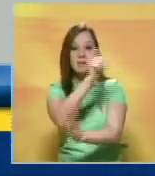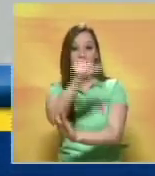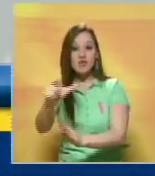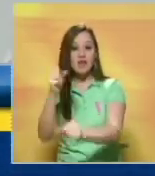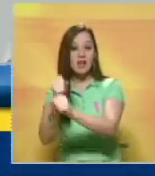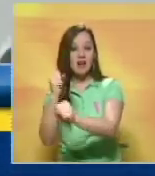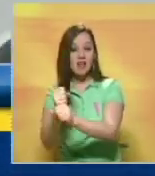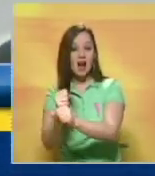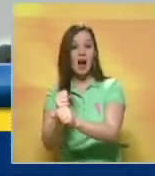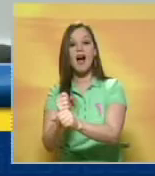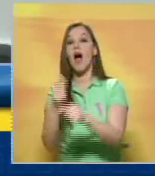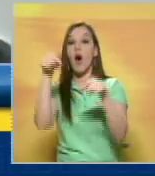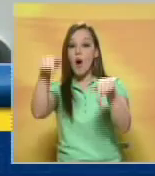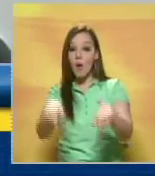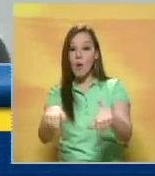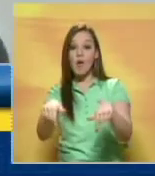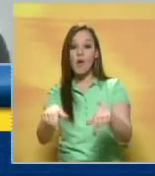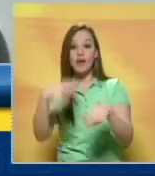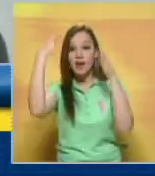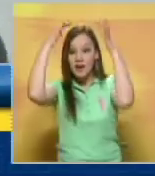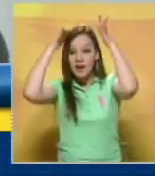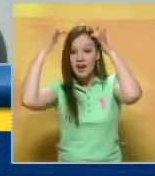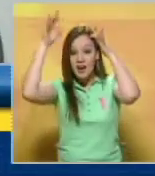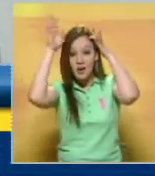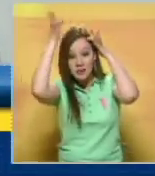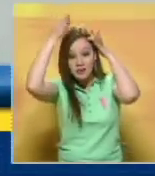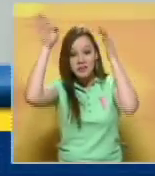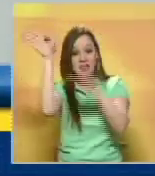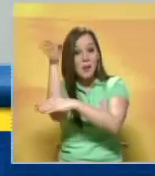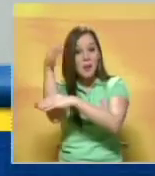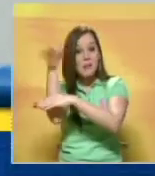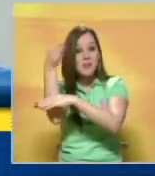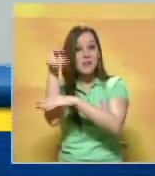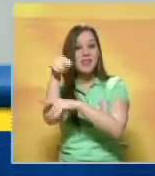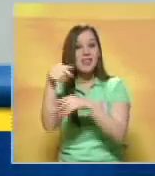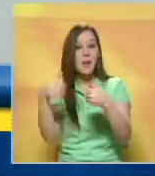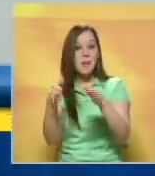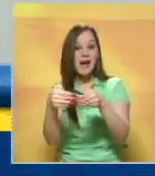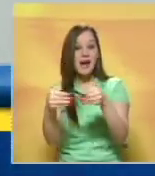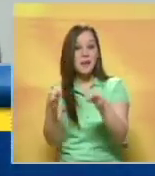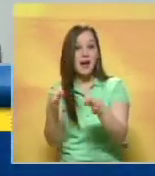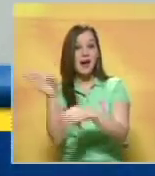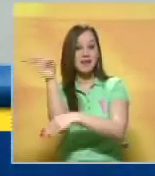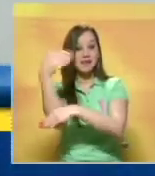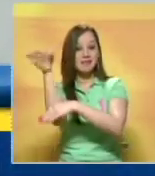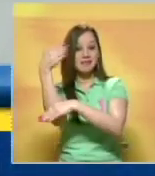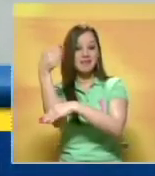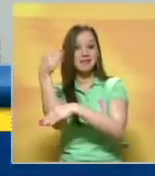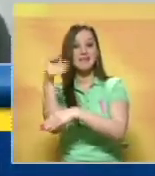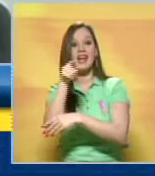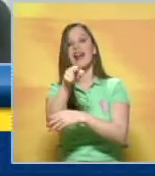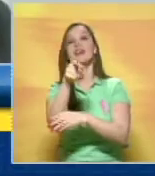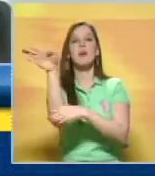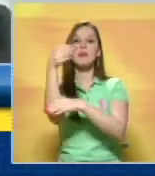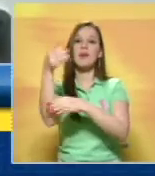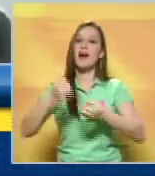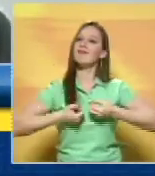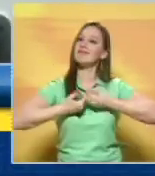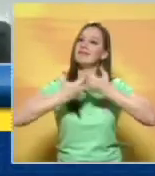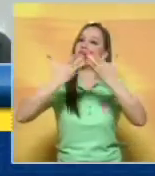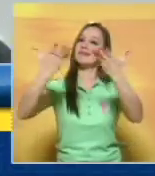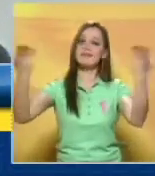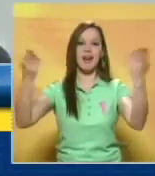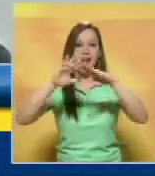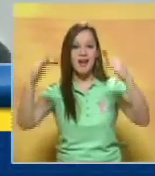los que se encuentran aquí en estas esclusas, portan en sus cascos esa banderita panameña, pues Panamá para el mundo. Ese es el mensaje pues que damos